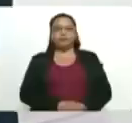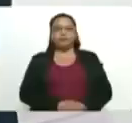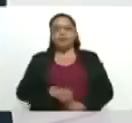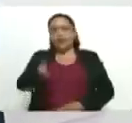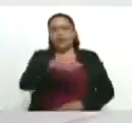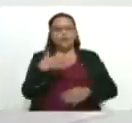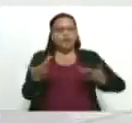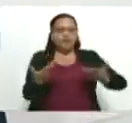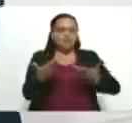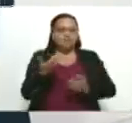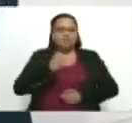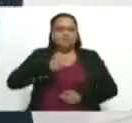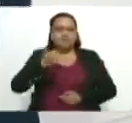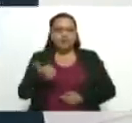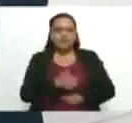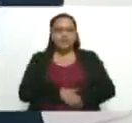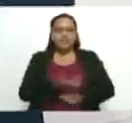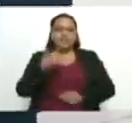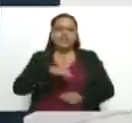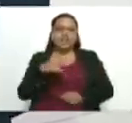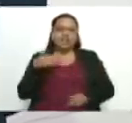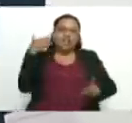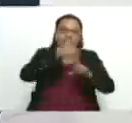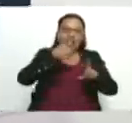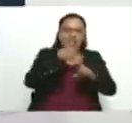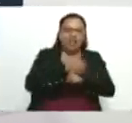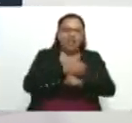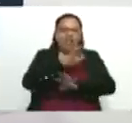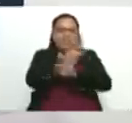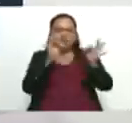de la manera más bárbara que haya conocido? Hay